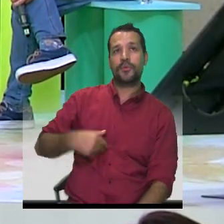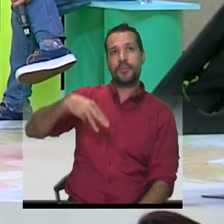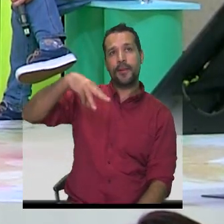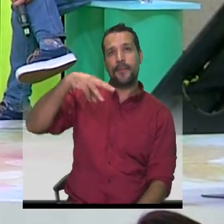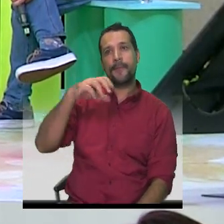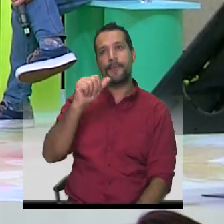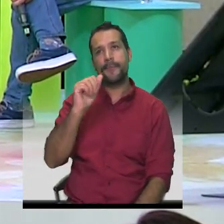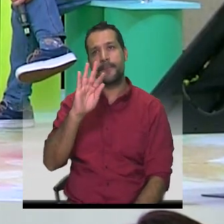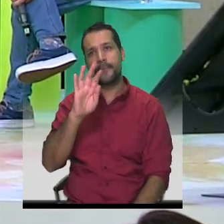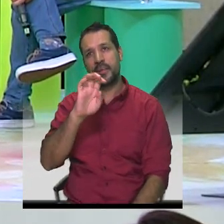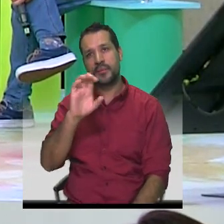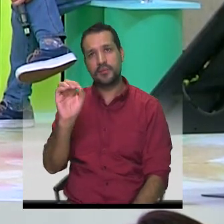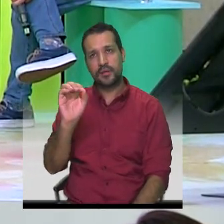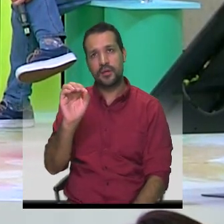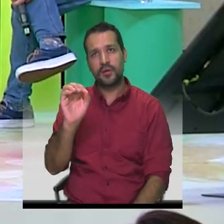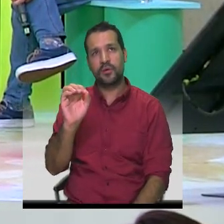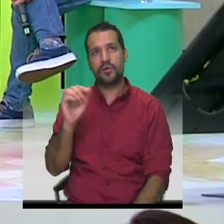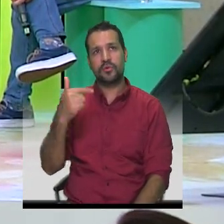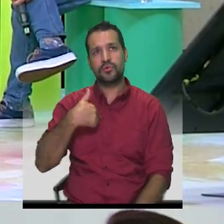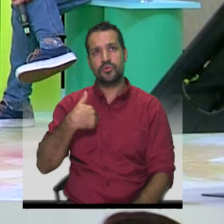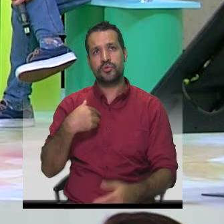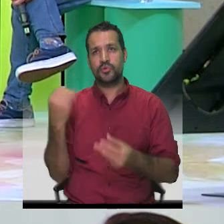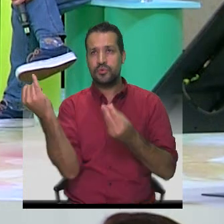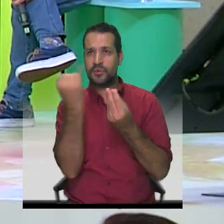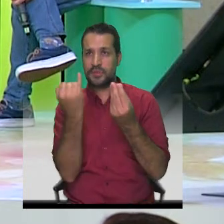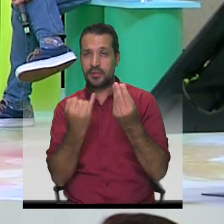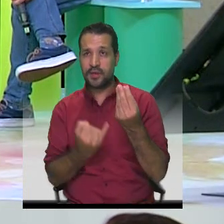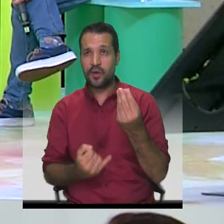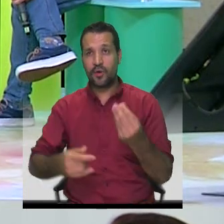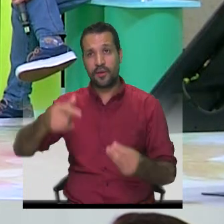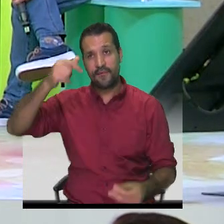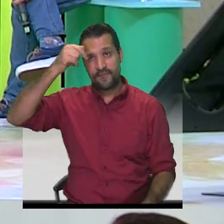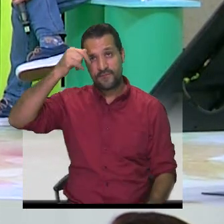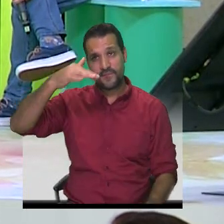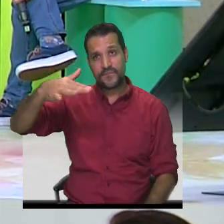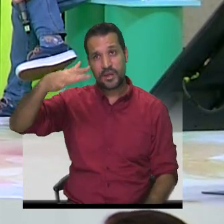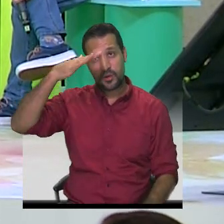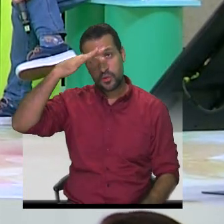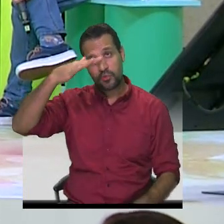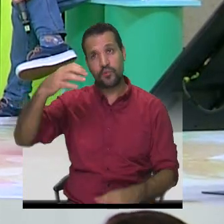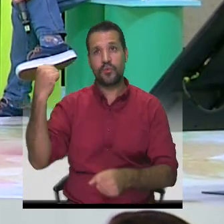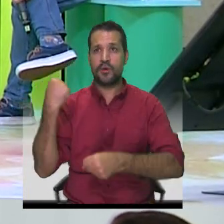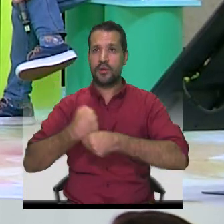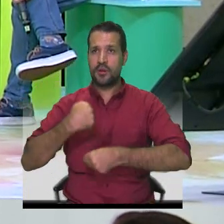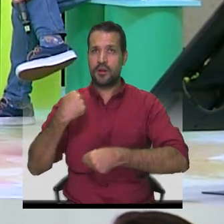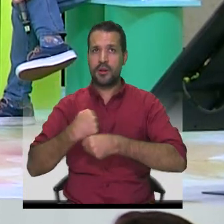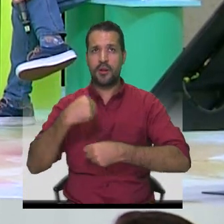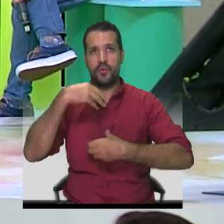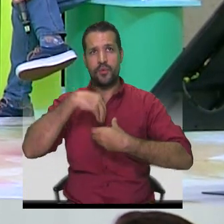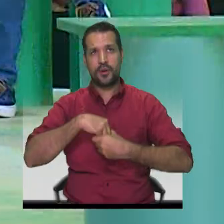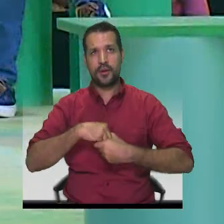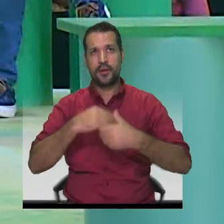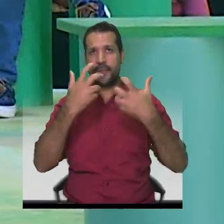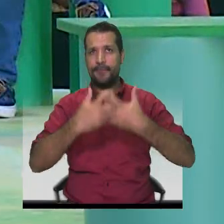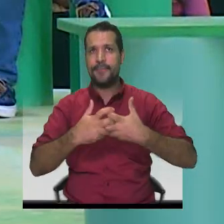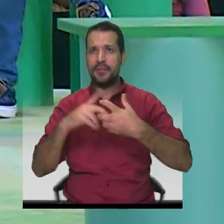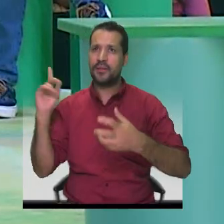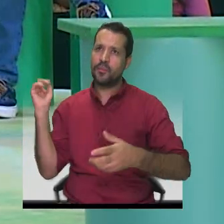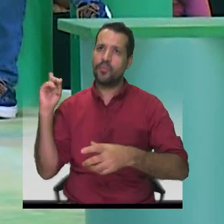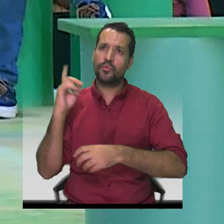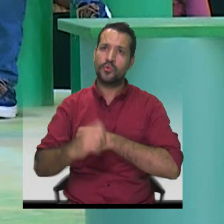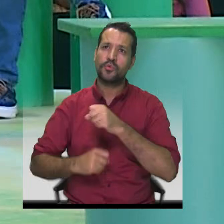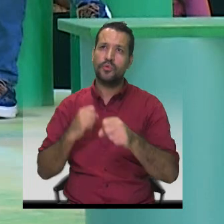Rodríguez, soy diseñador y soy filósofo. Digamos, mi vida laboral está en una empresa pues, en la que llevo muchos años que se